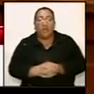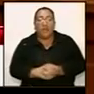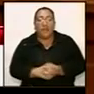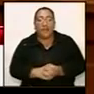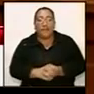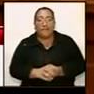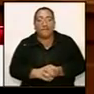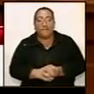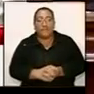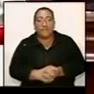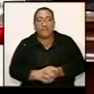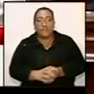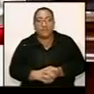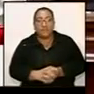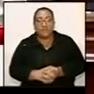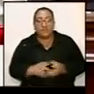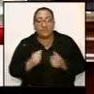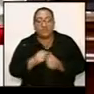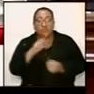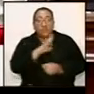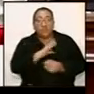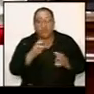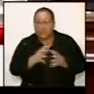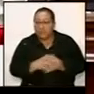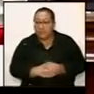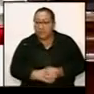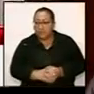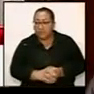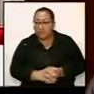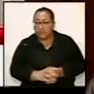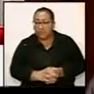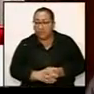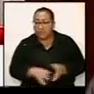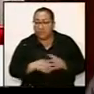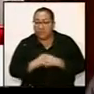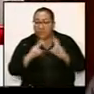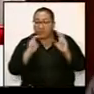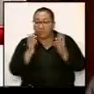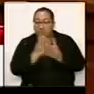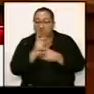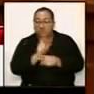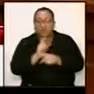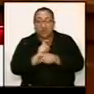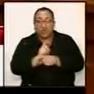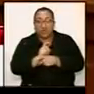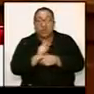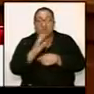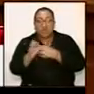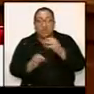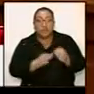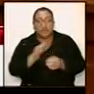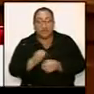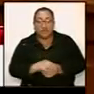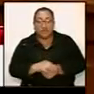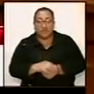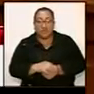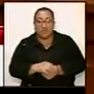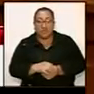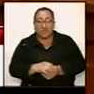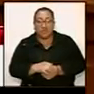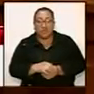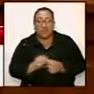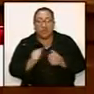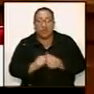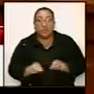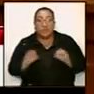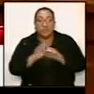Interior, el Ministerio de Salud y la Fiscalía. En relación al sector educación, se ha mencionado la importancia del